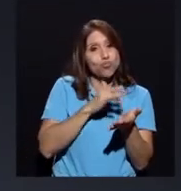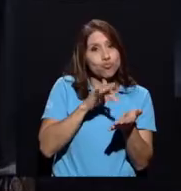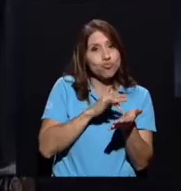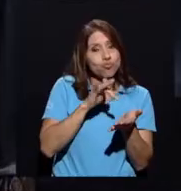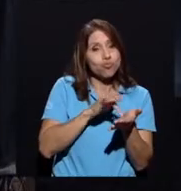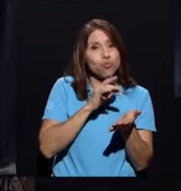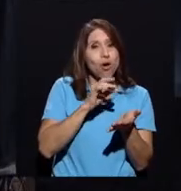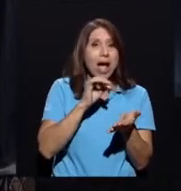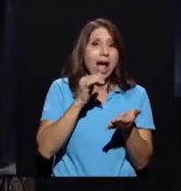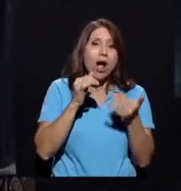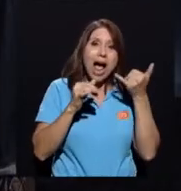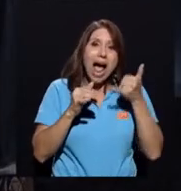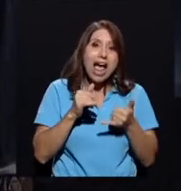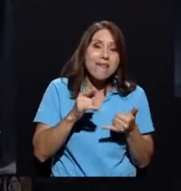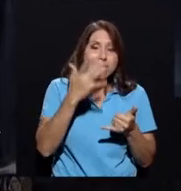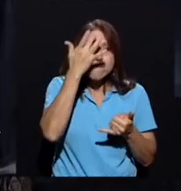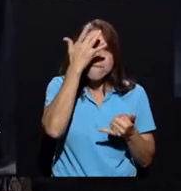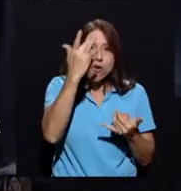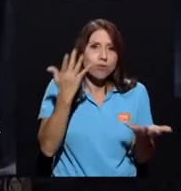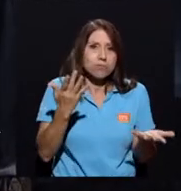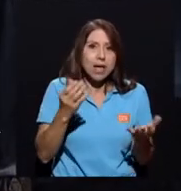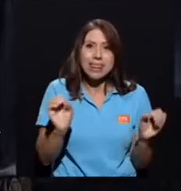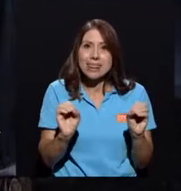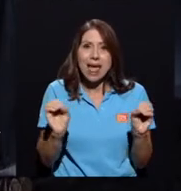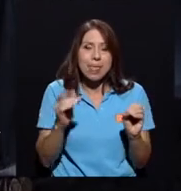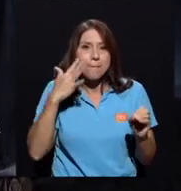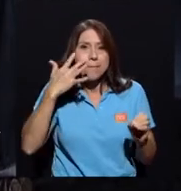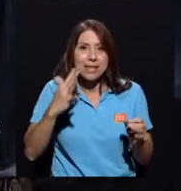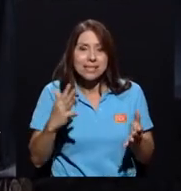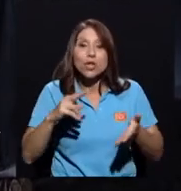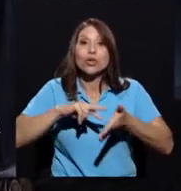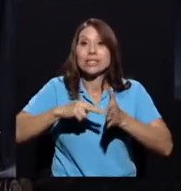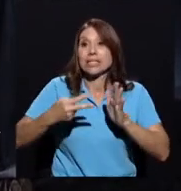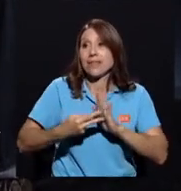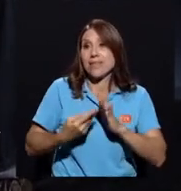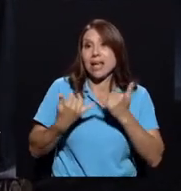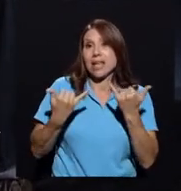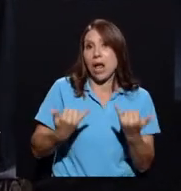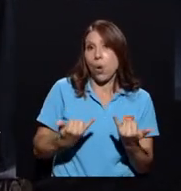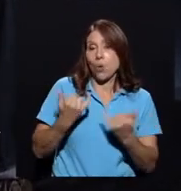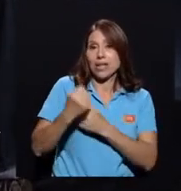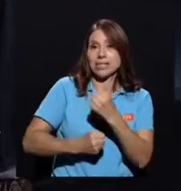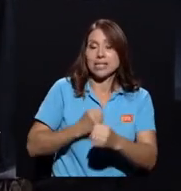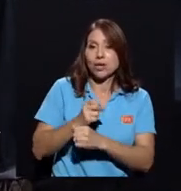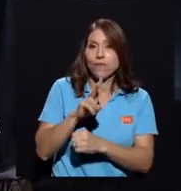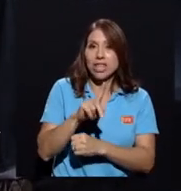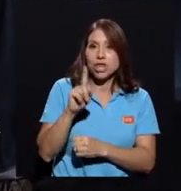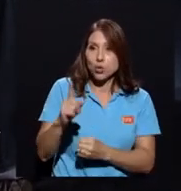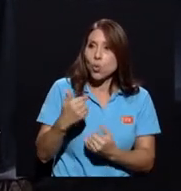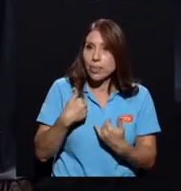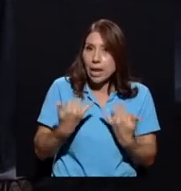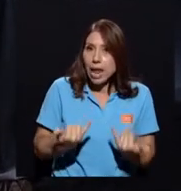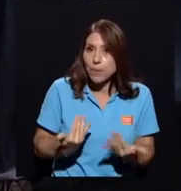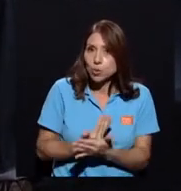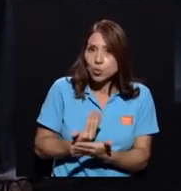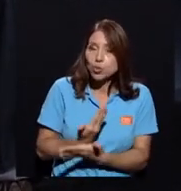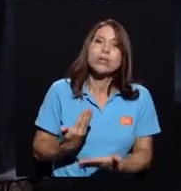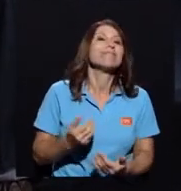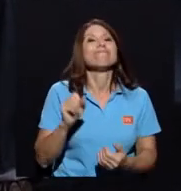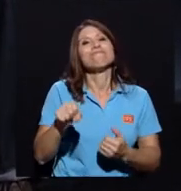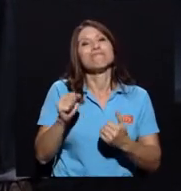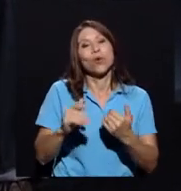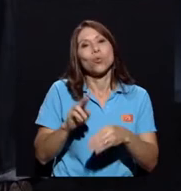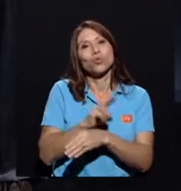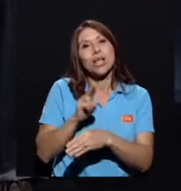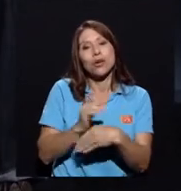y eso es un signo y siglo 21 que está si estamos usando la tecnología una plataforma